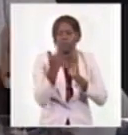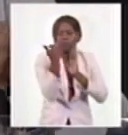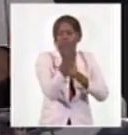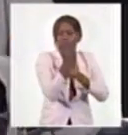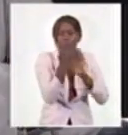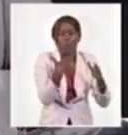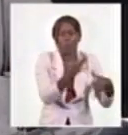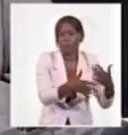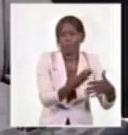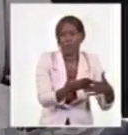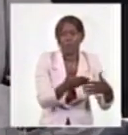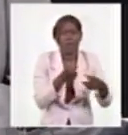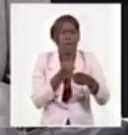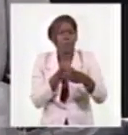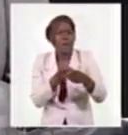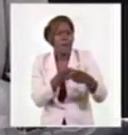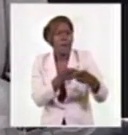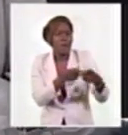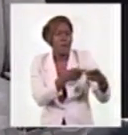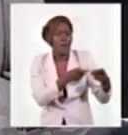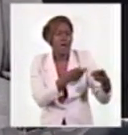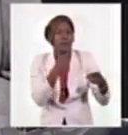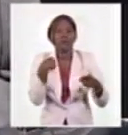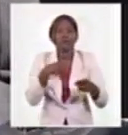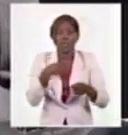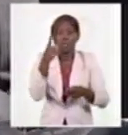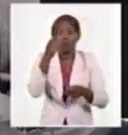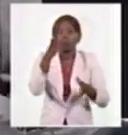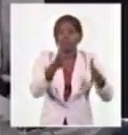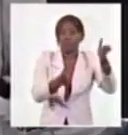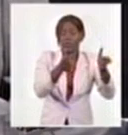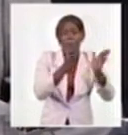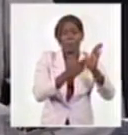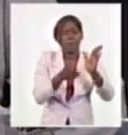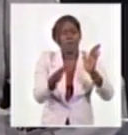podríamos ver que hay una primera etapa en los meses